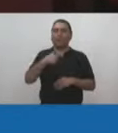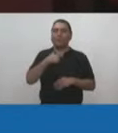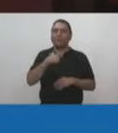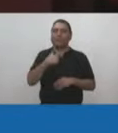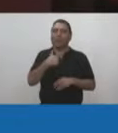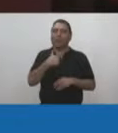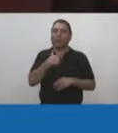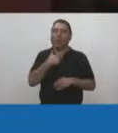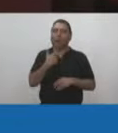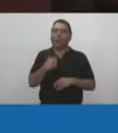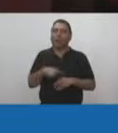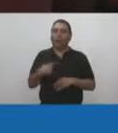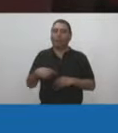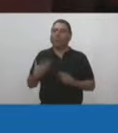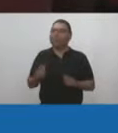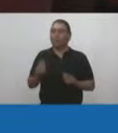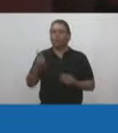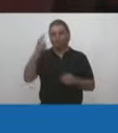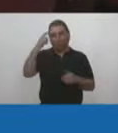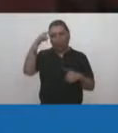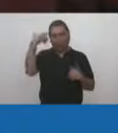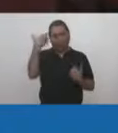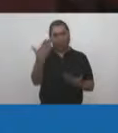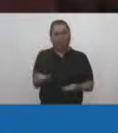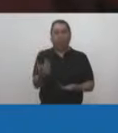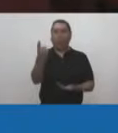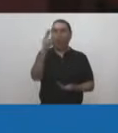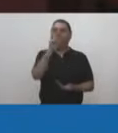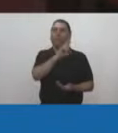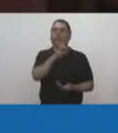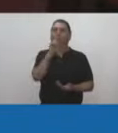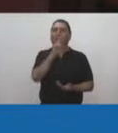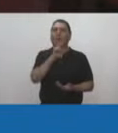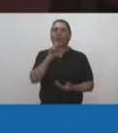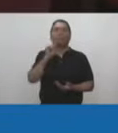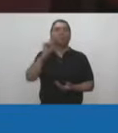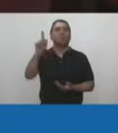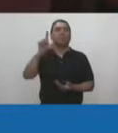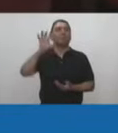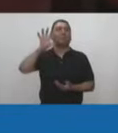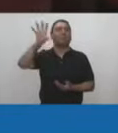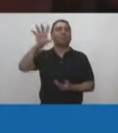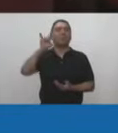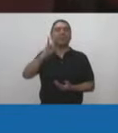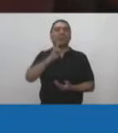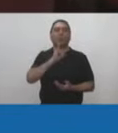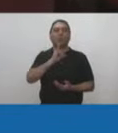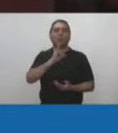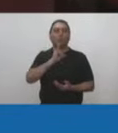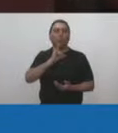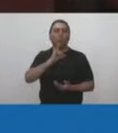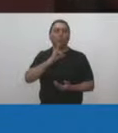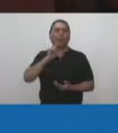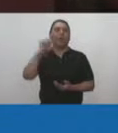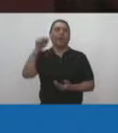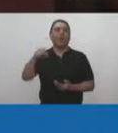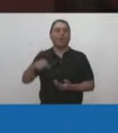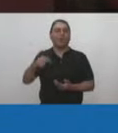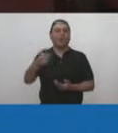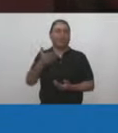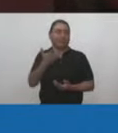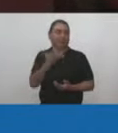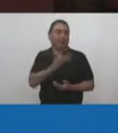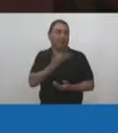que el gran desafío que tenemos todos es equilibrar hacia arriba. Y que si los directores de la escuela que no tienen buenos sueldos tienen que mejorarlo, sin